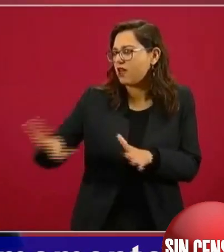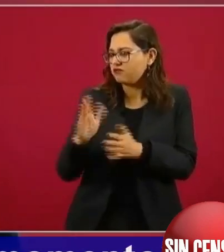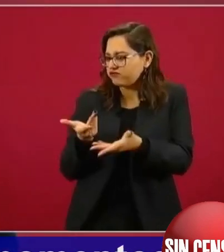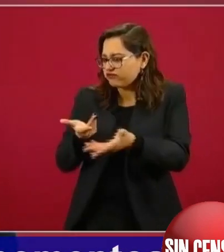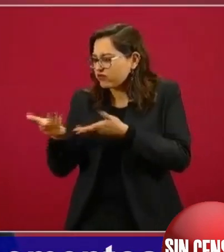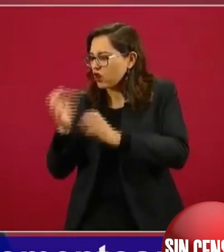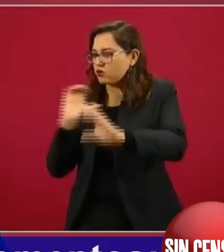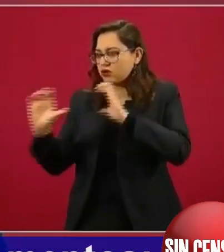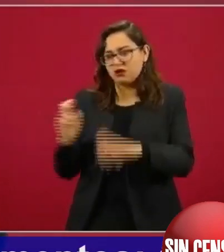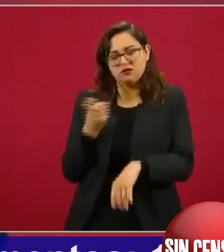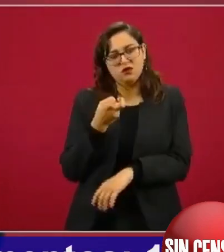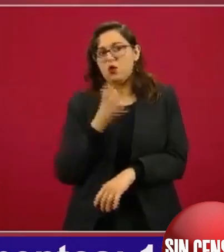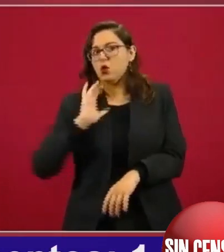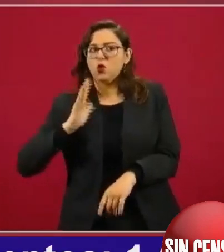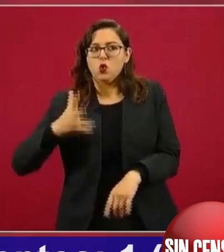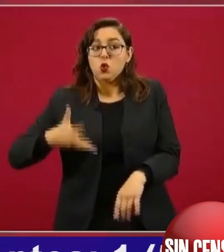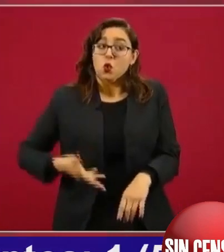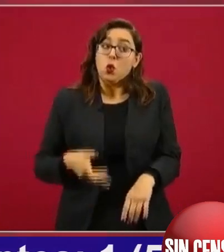Entonces,